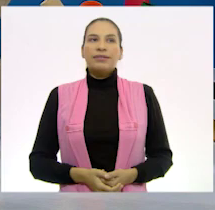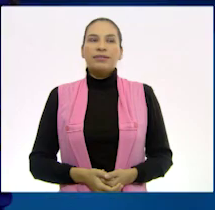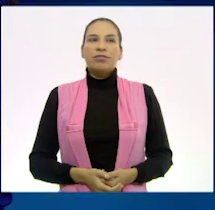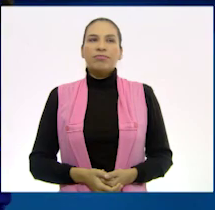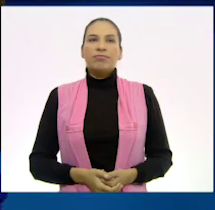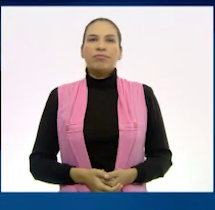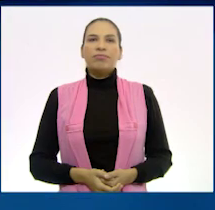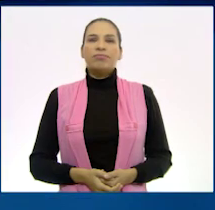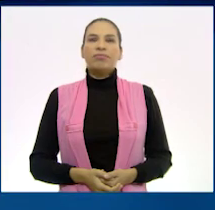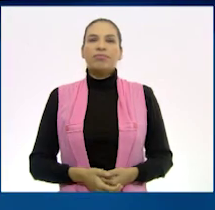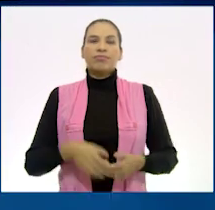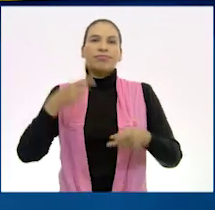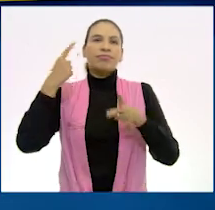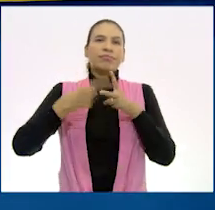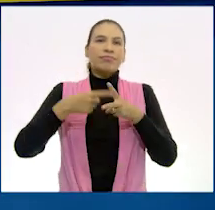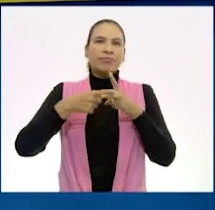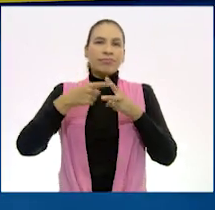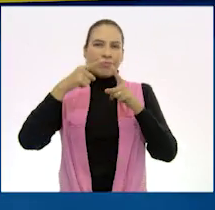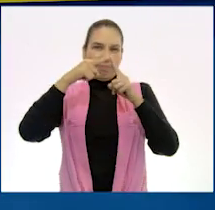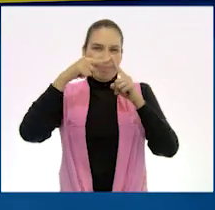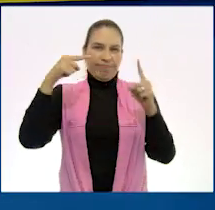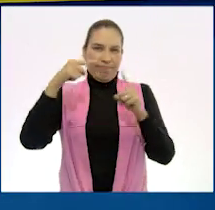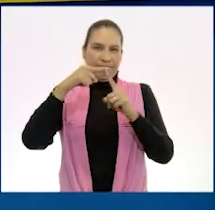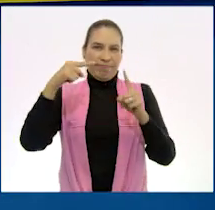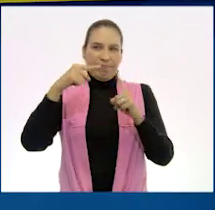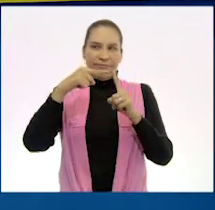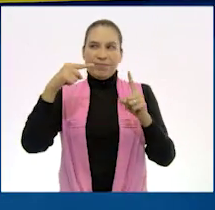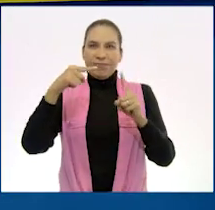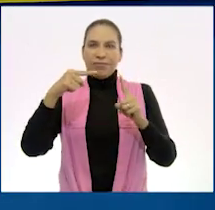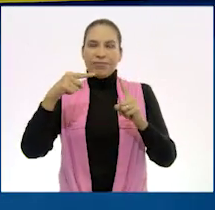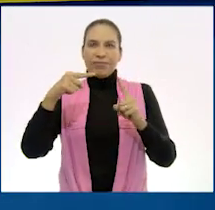Y lo vamos a dividir